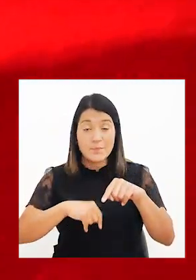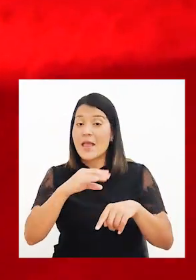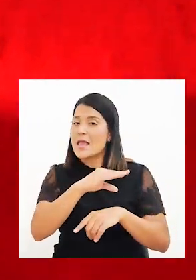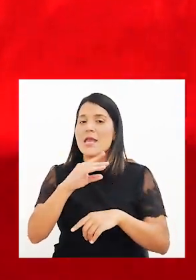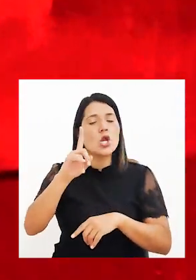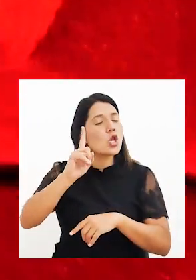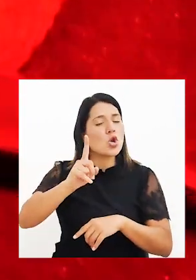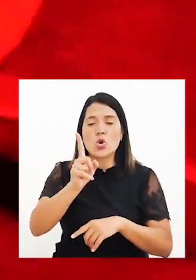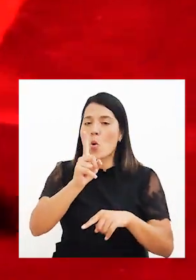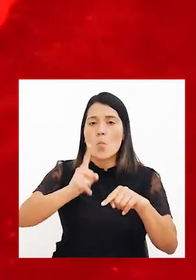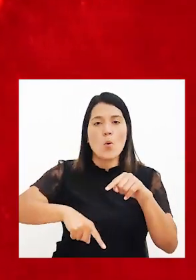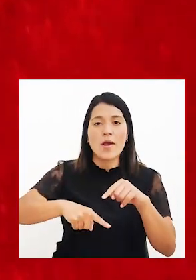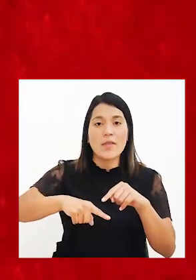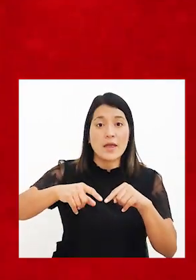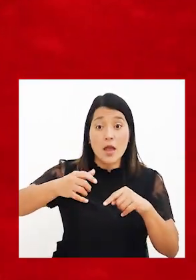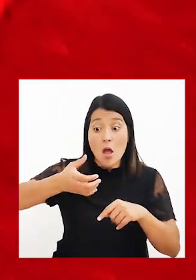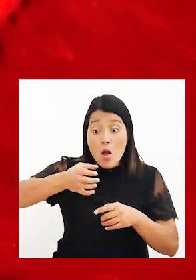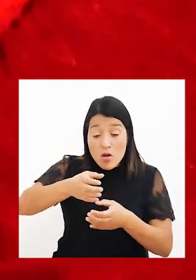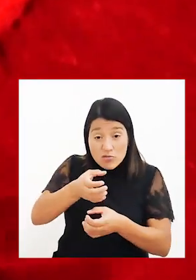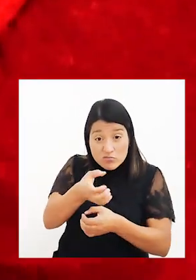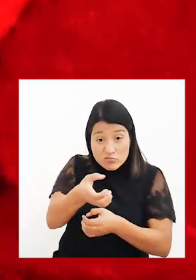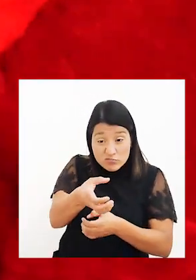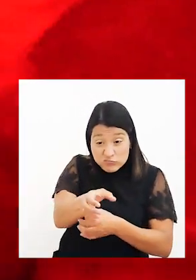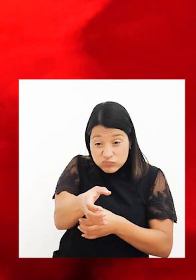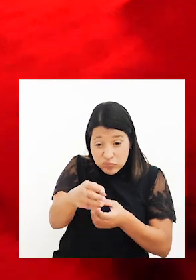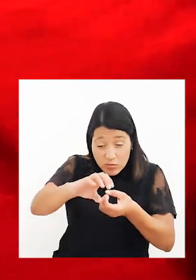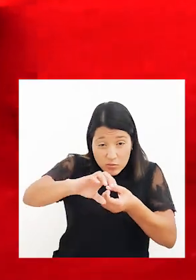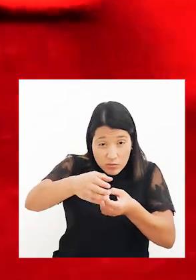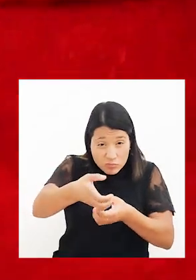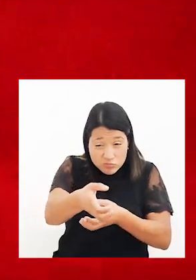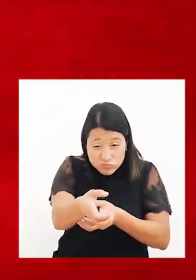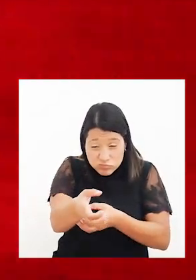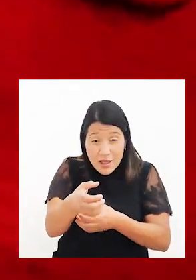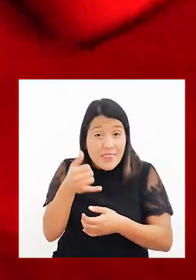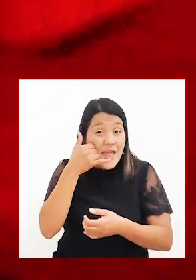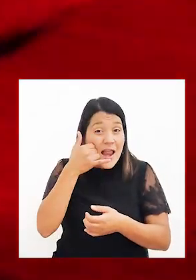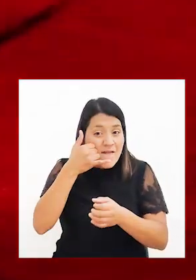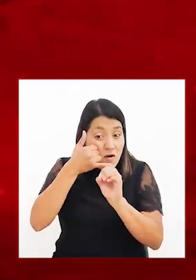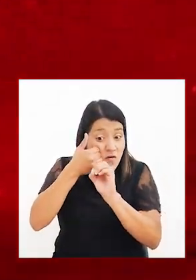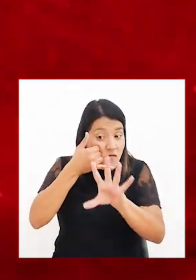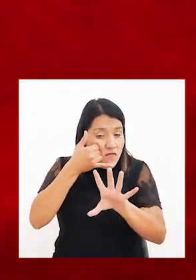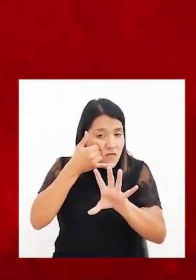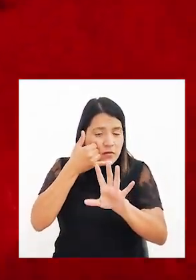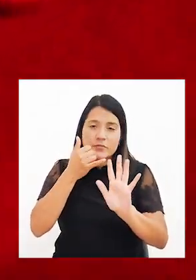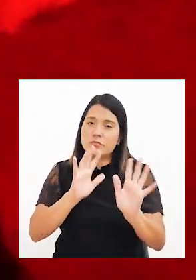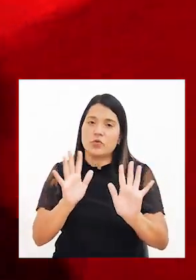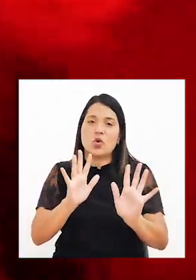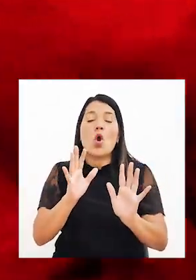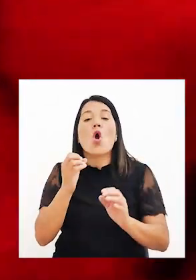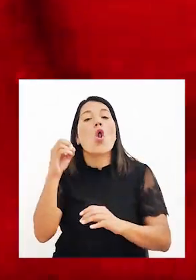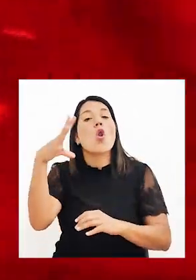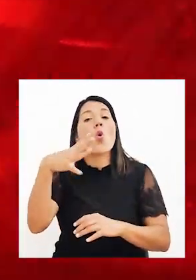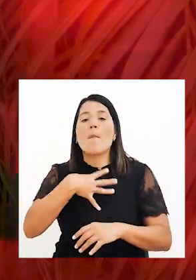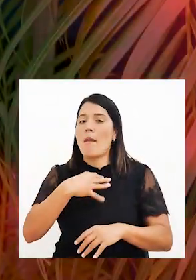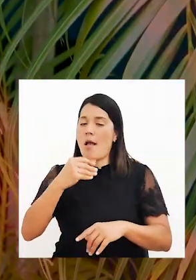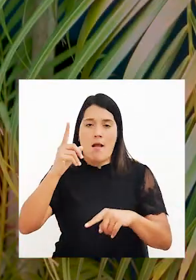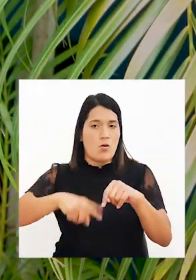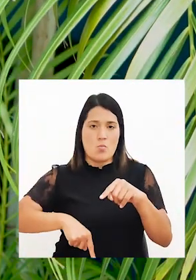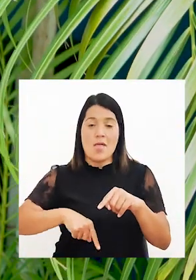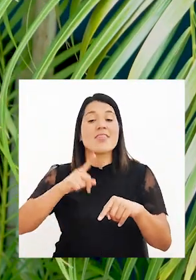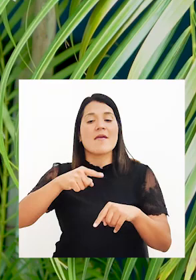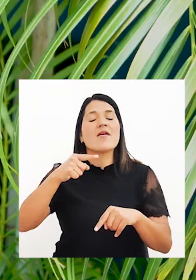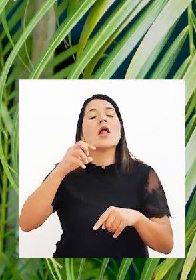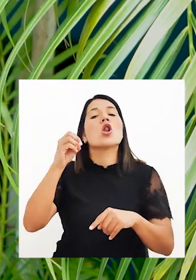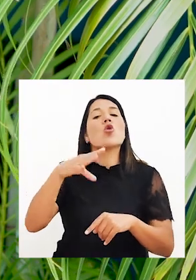deben encender las linternas del teléfono móvil de luz blanca.